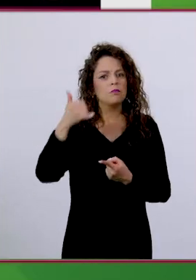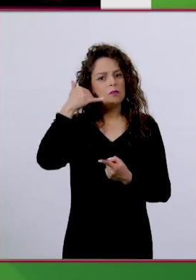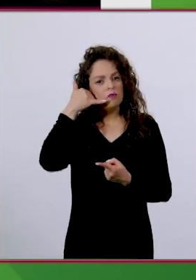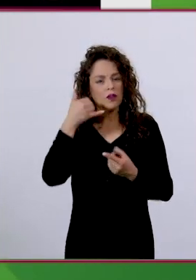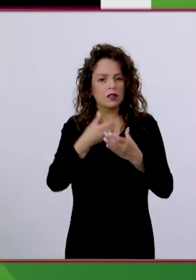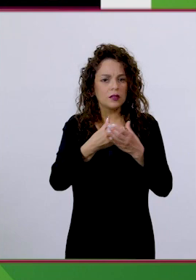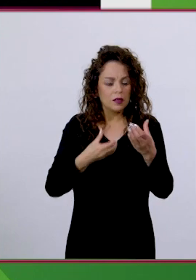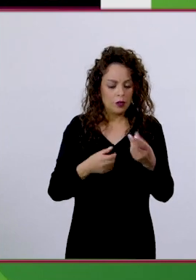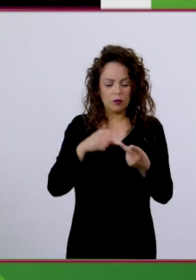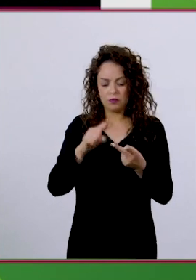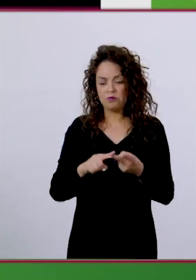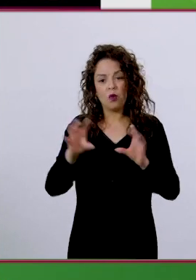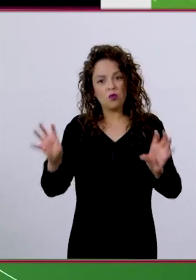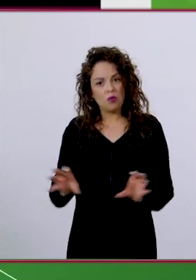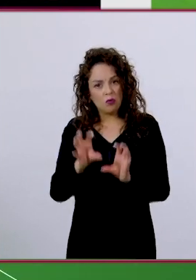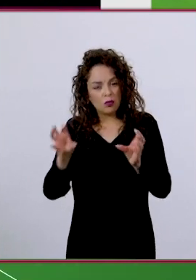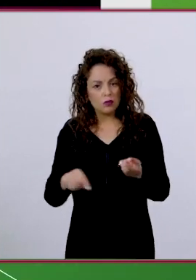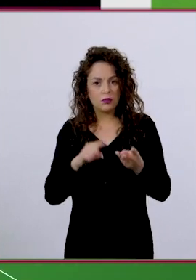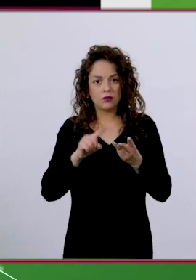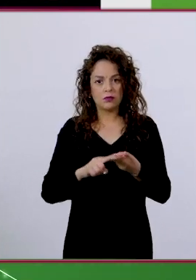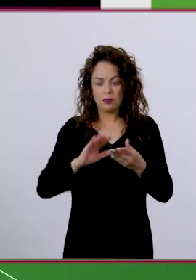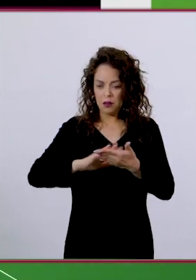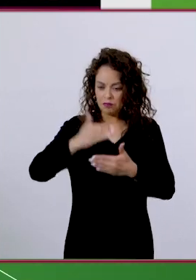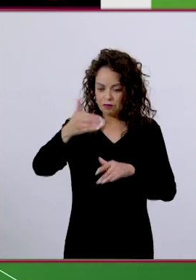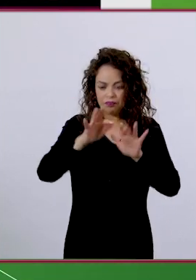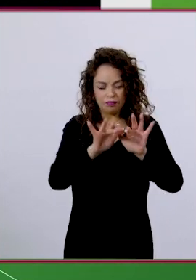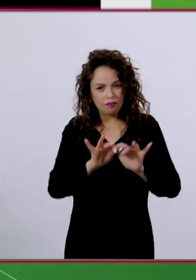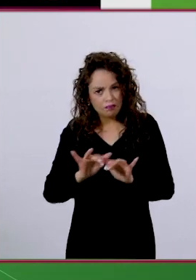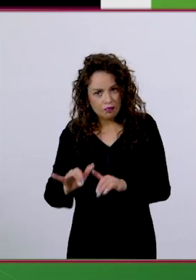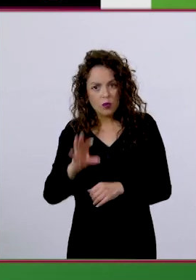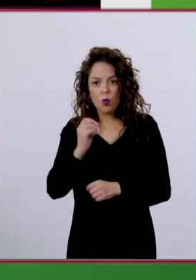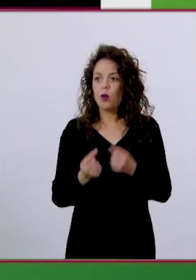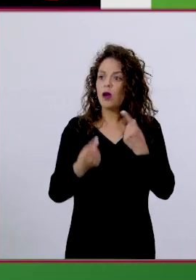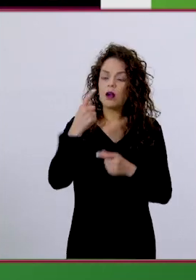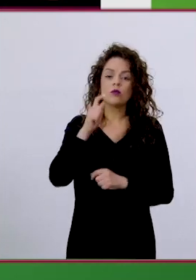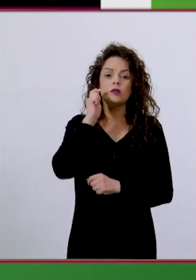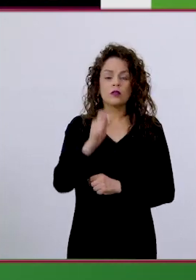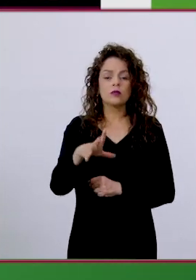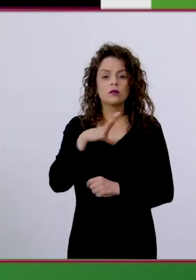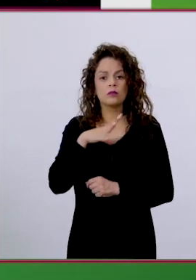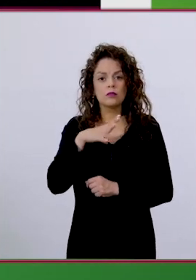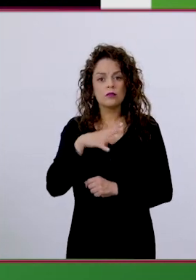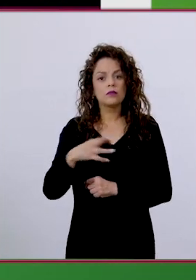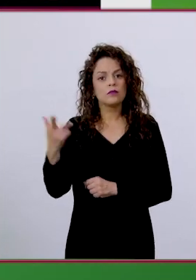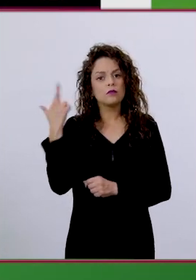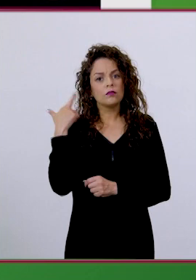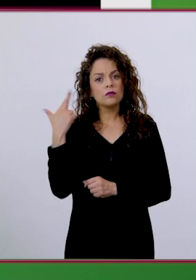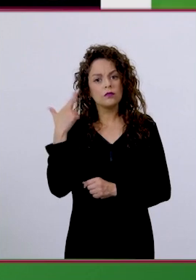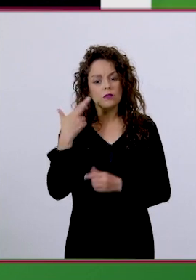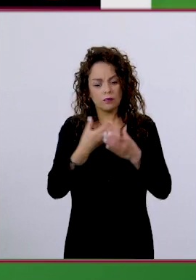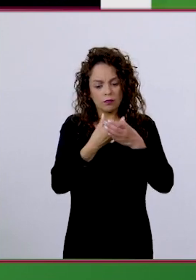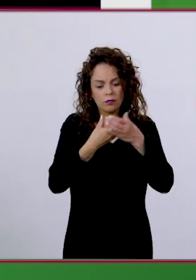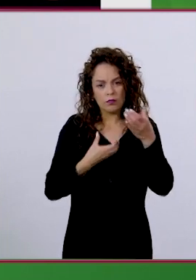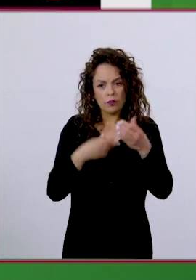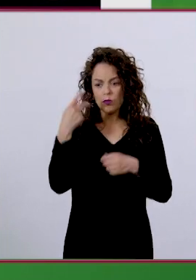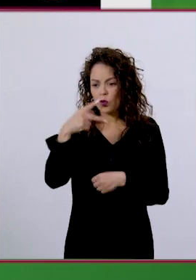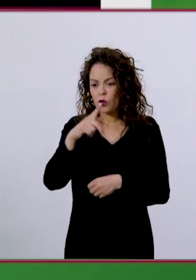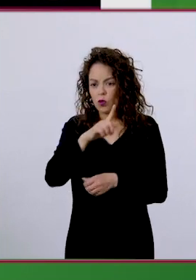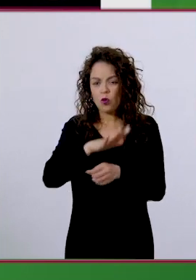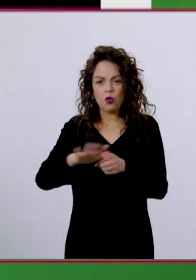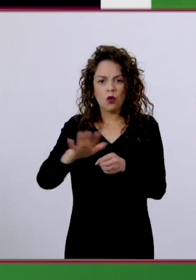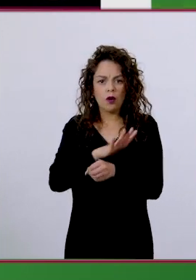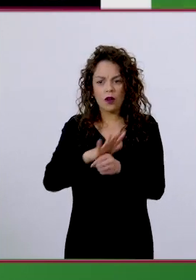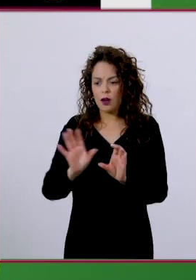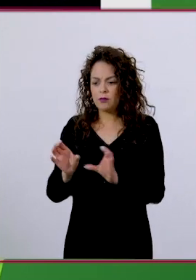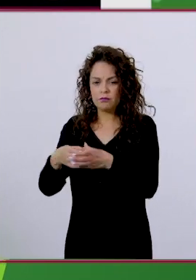las computadoras, e incluso algunas tienen el desarrollo de radios comunitarios locales. Todo